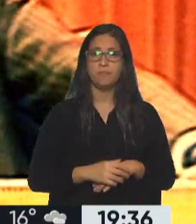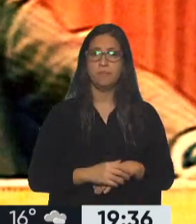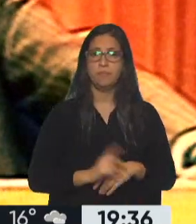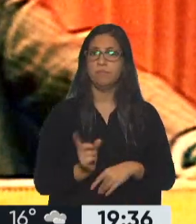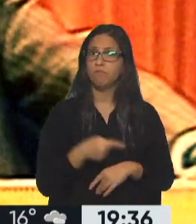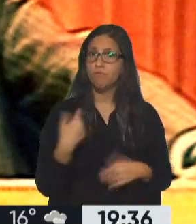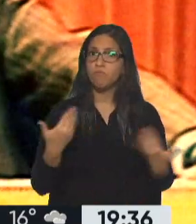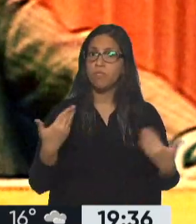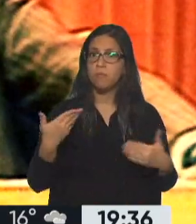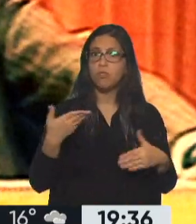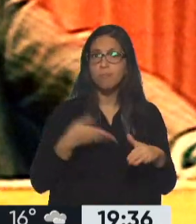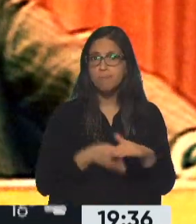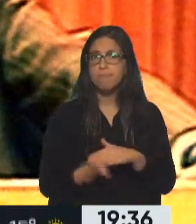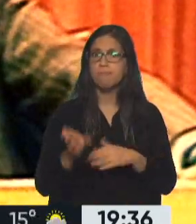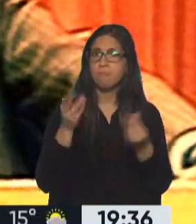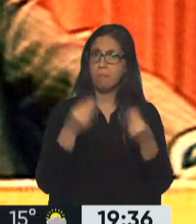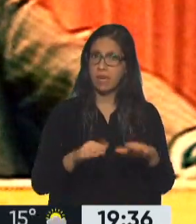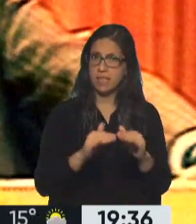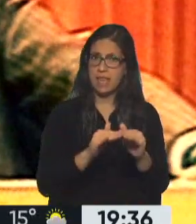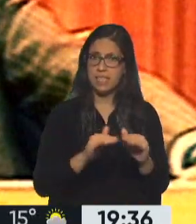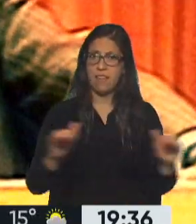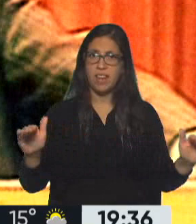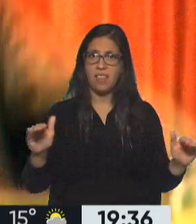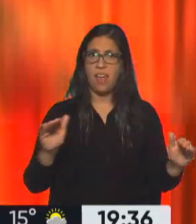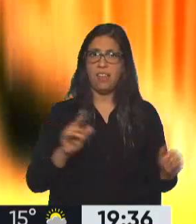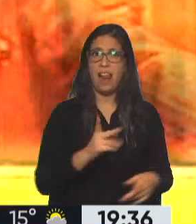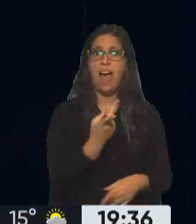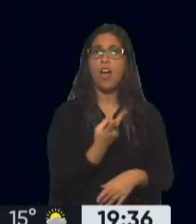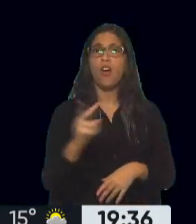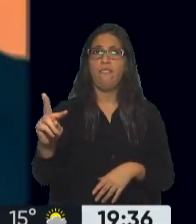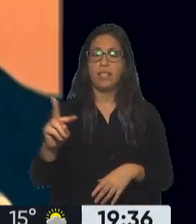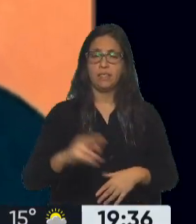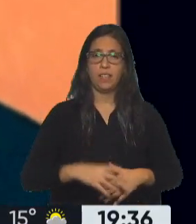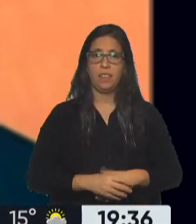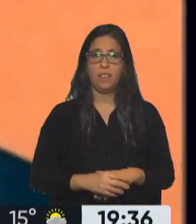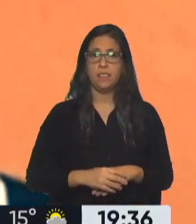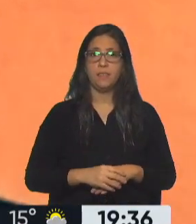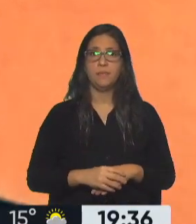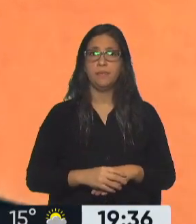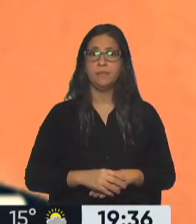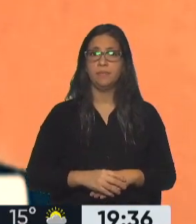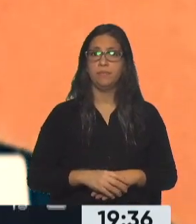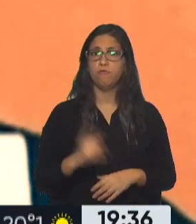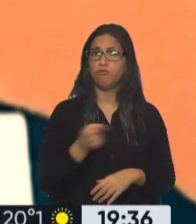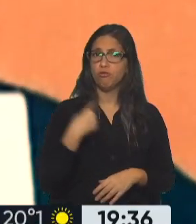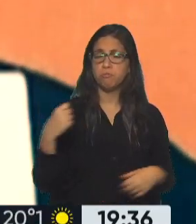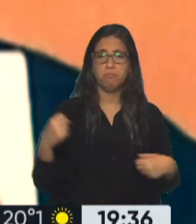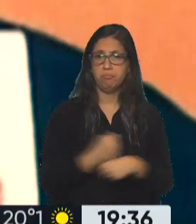introducir la estabilidad, la convertibilidad. No solo ratificamos, sino que en